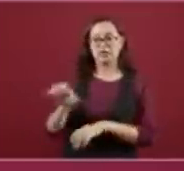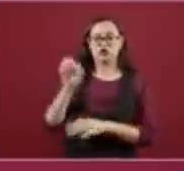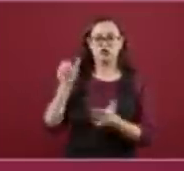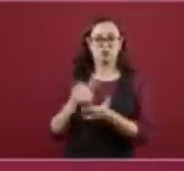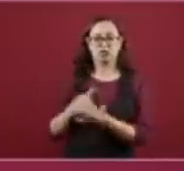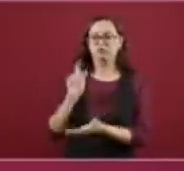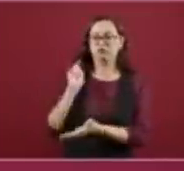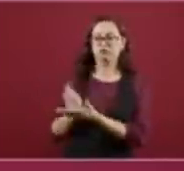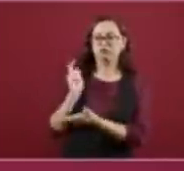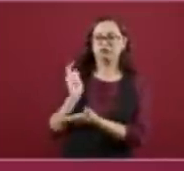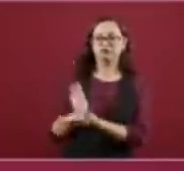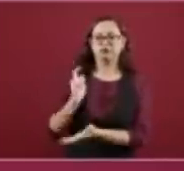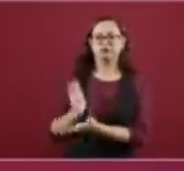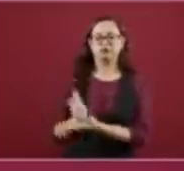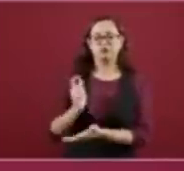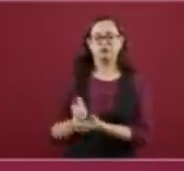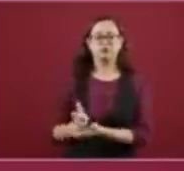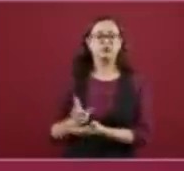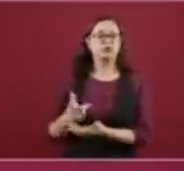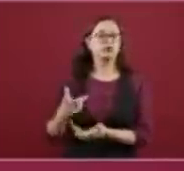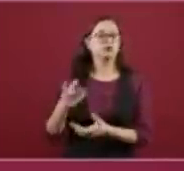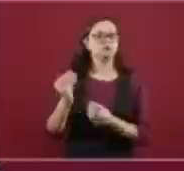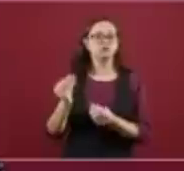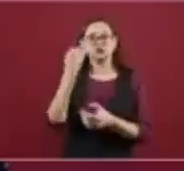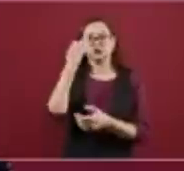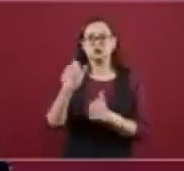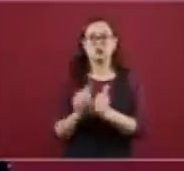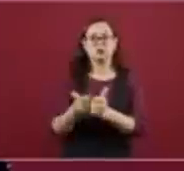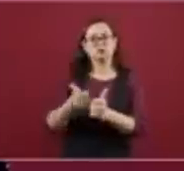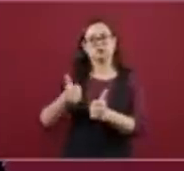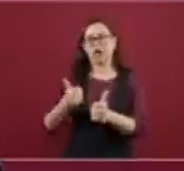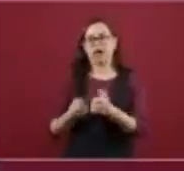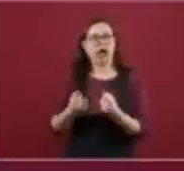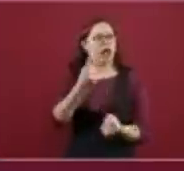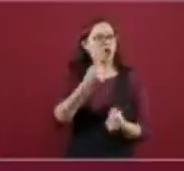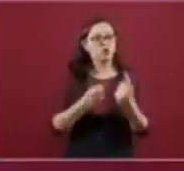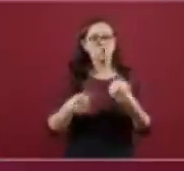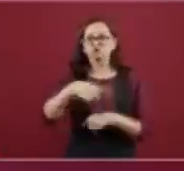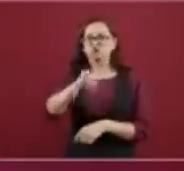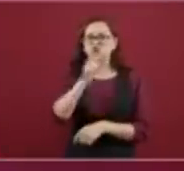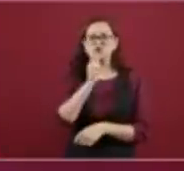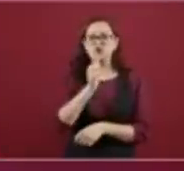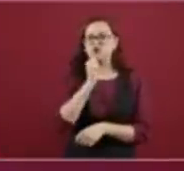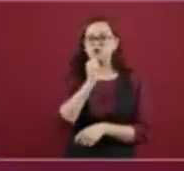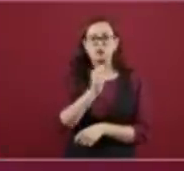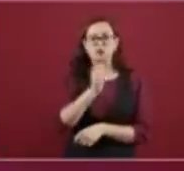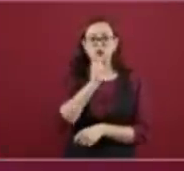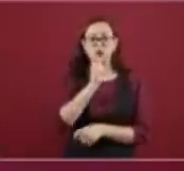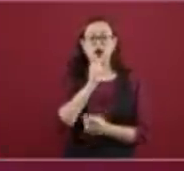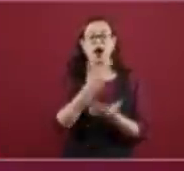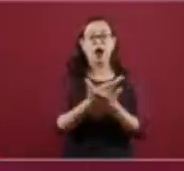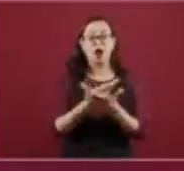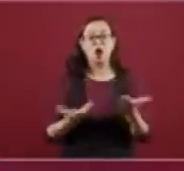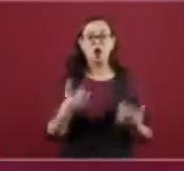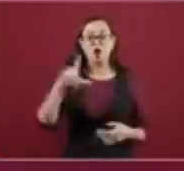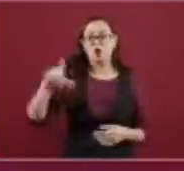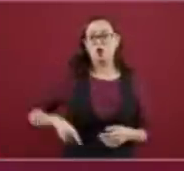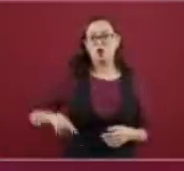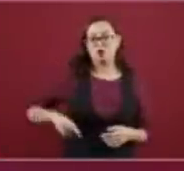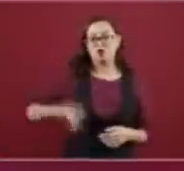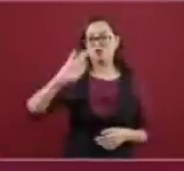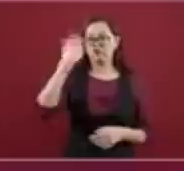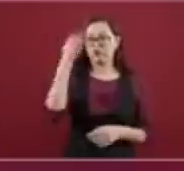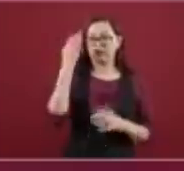e históricamente había un rezago. Entonces, ahora este rezago lo va a asumir el Gobierno Federal y en realidad va a